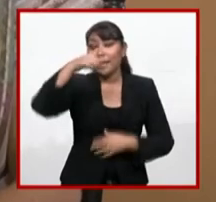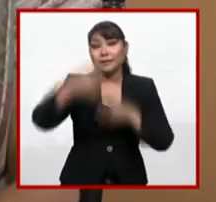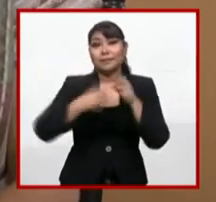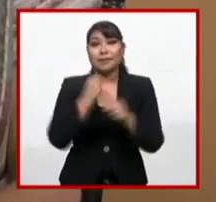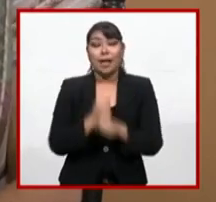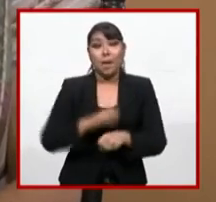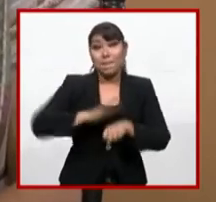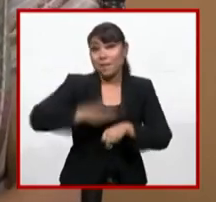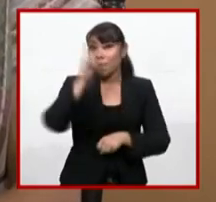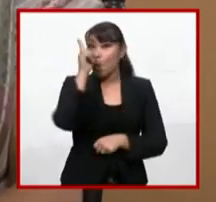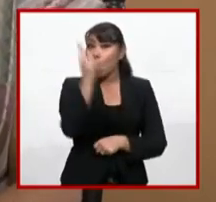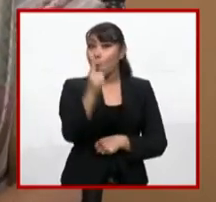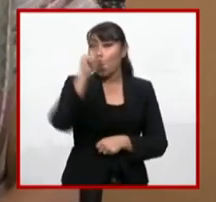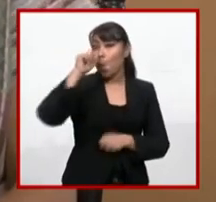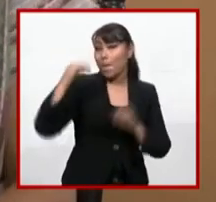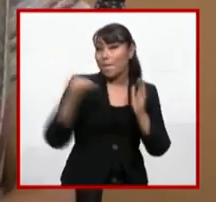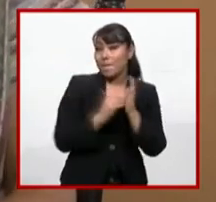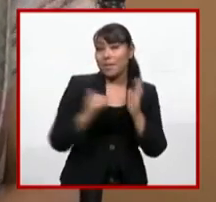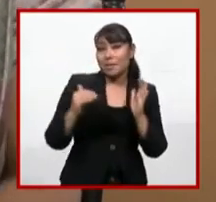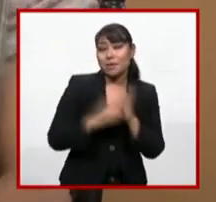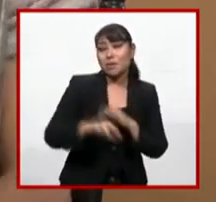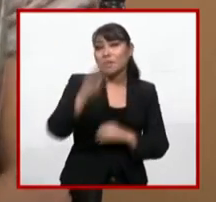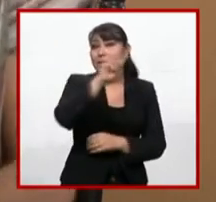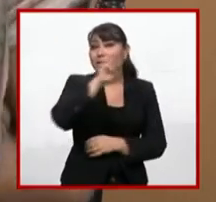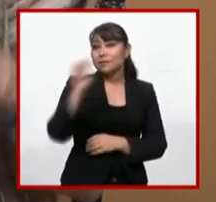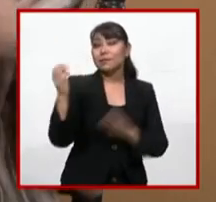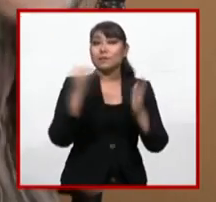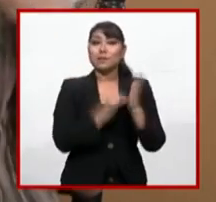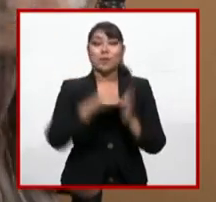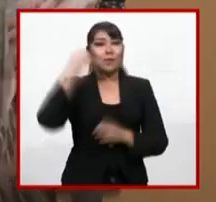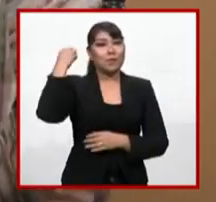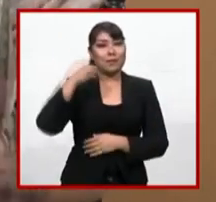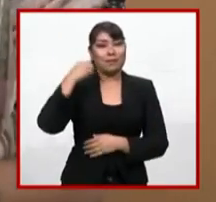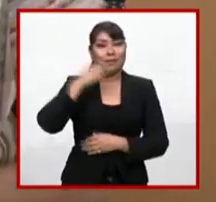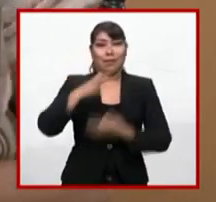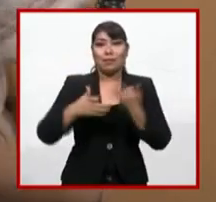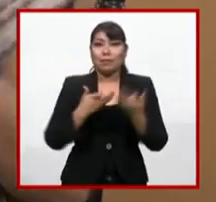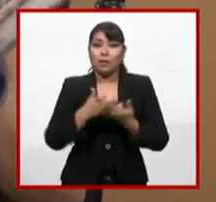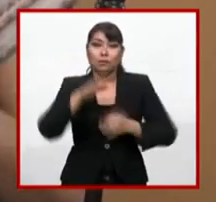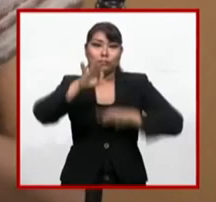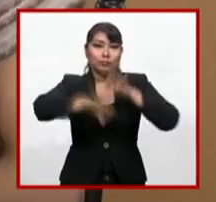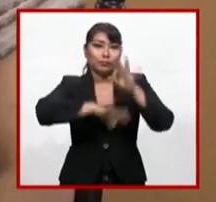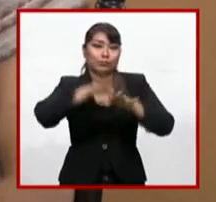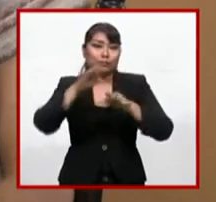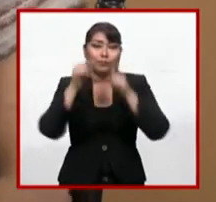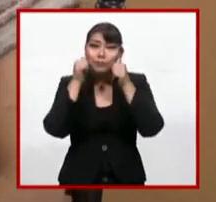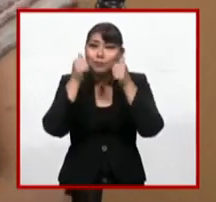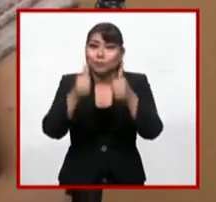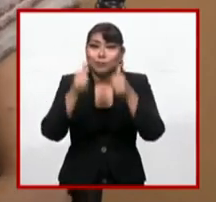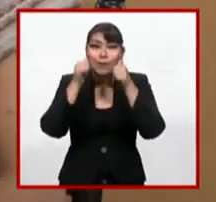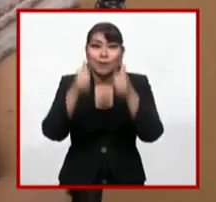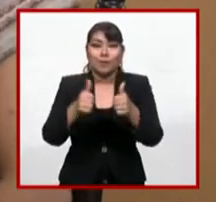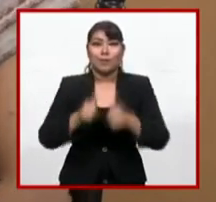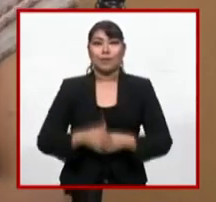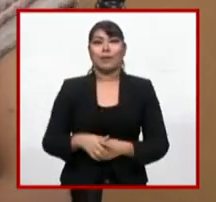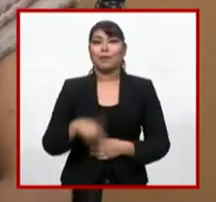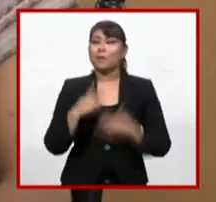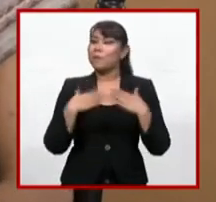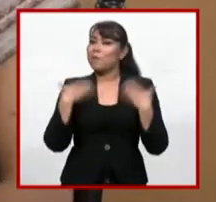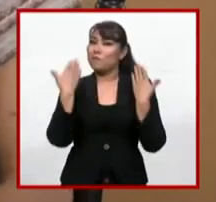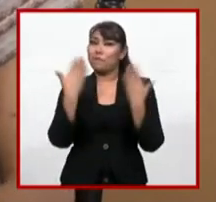de 1.300.000 oaxaqueñas y oaxaqueños, generando sueños, creando esperanzas, pero sobre